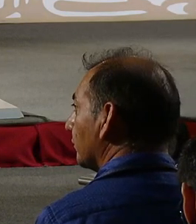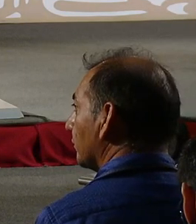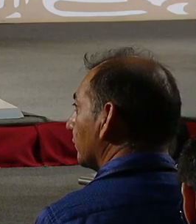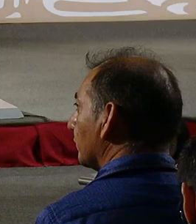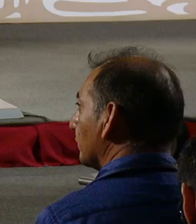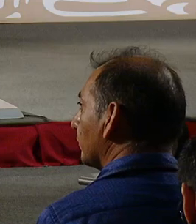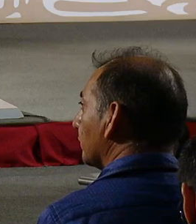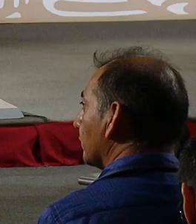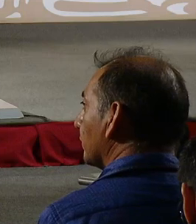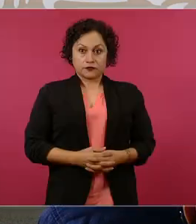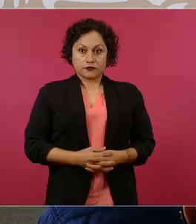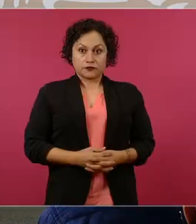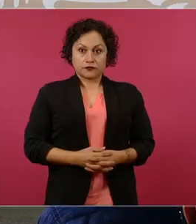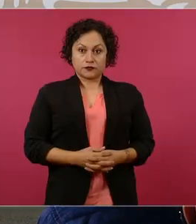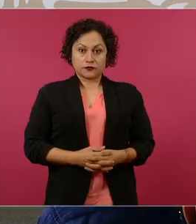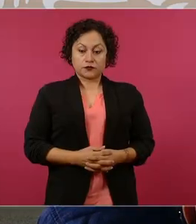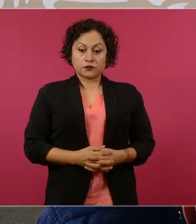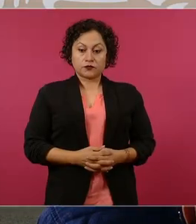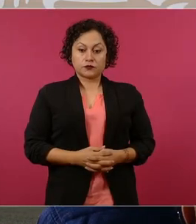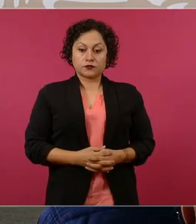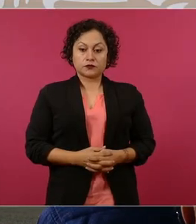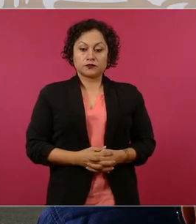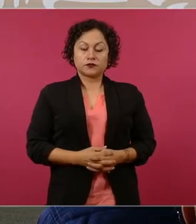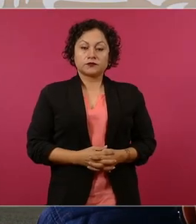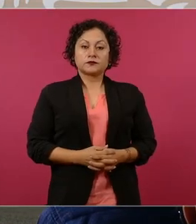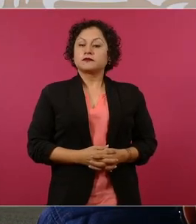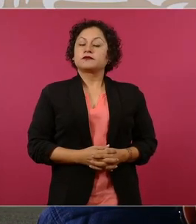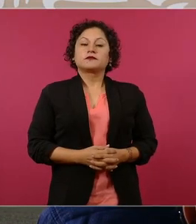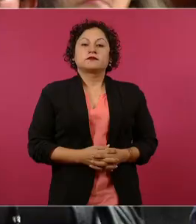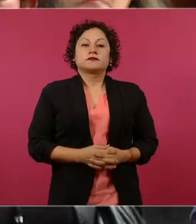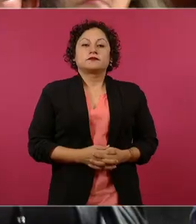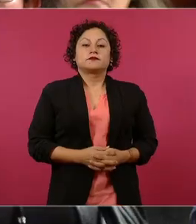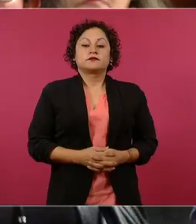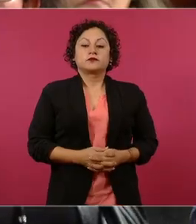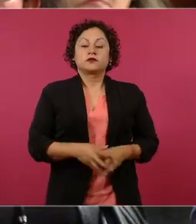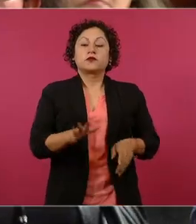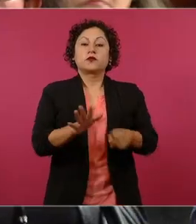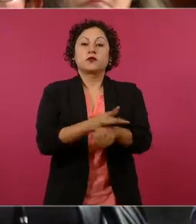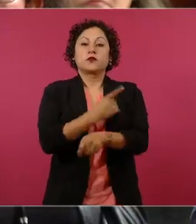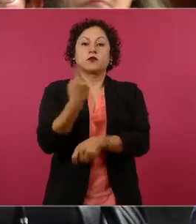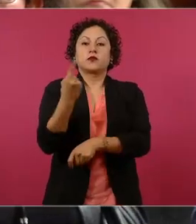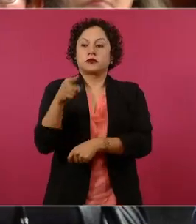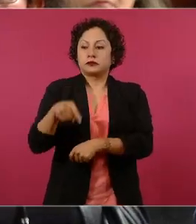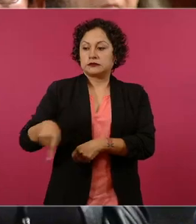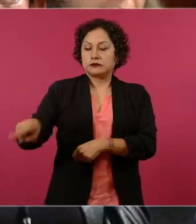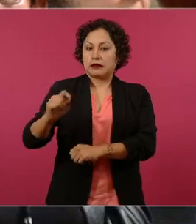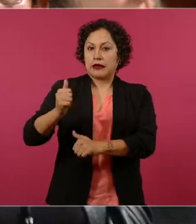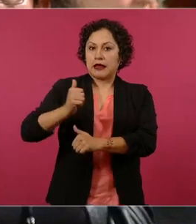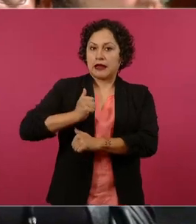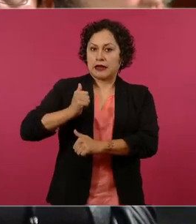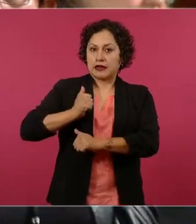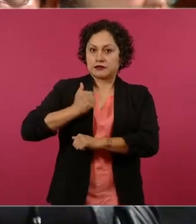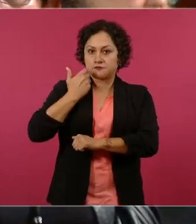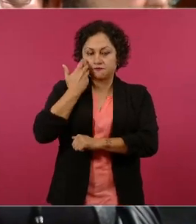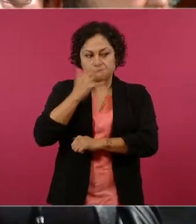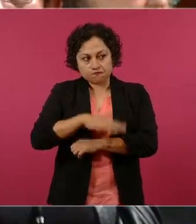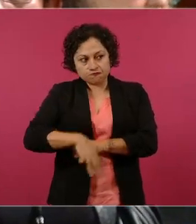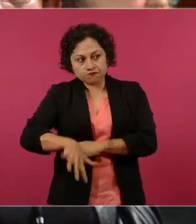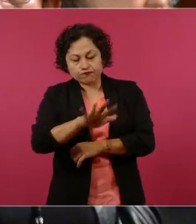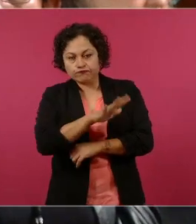por qué Porque el ejército quiere encontrar alguien que pague por la muerte de su de